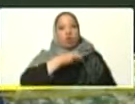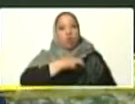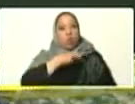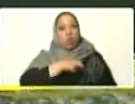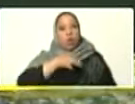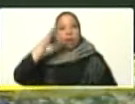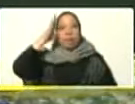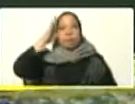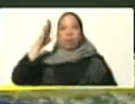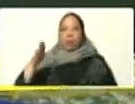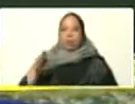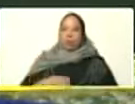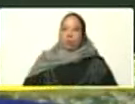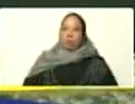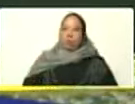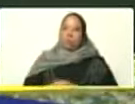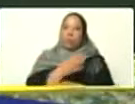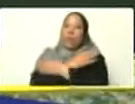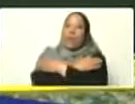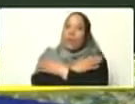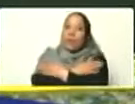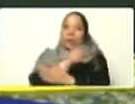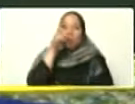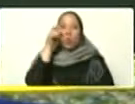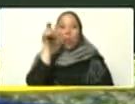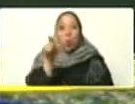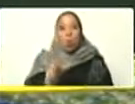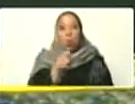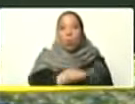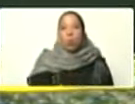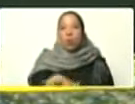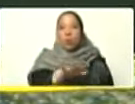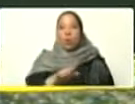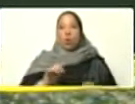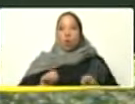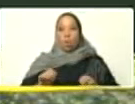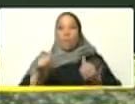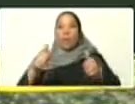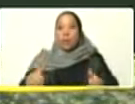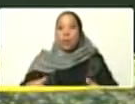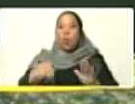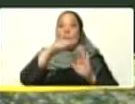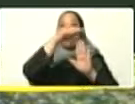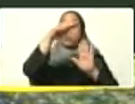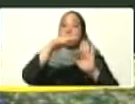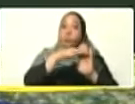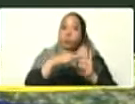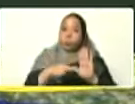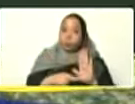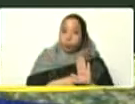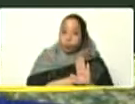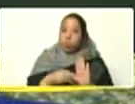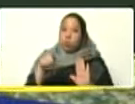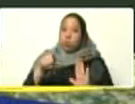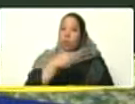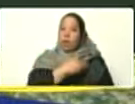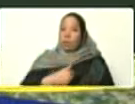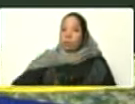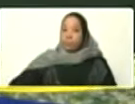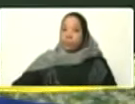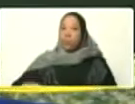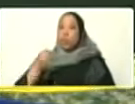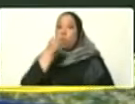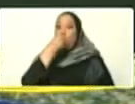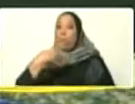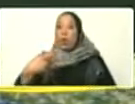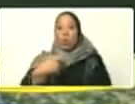Saludos, presidente. Un abrazo a nuestro pueblo. Efectivamente, arrancamos con su instrucción, gracias a toda la gestión del 1x10 de buen gobierno, a